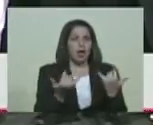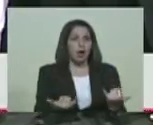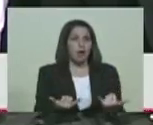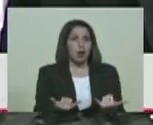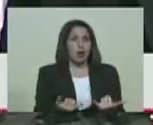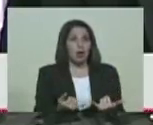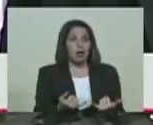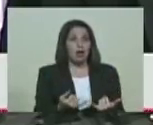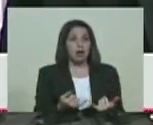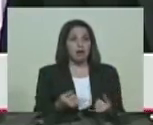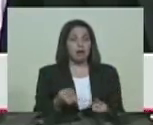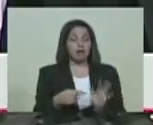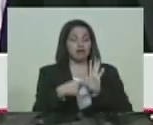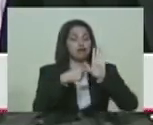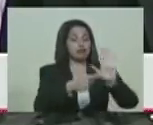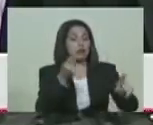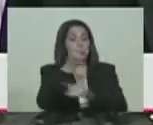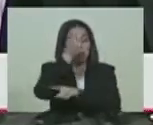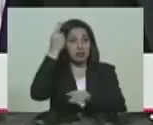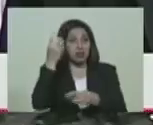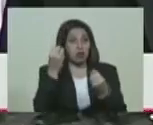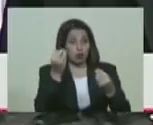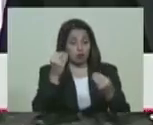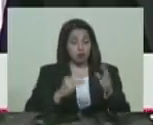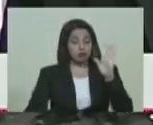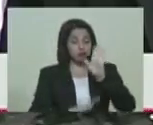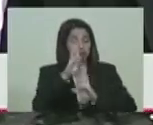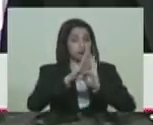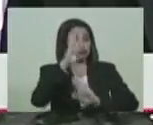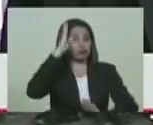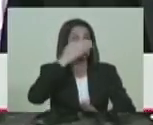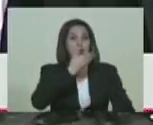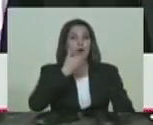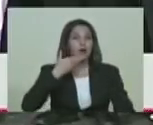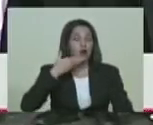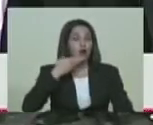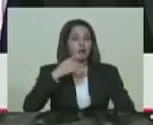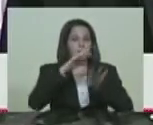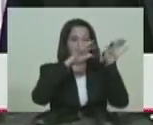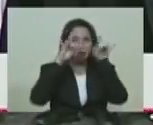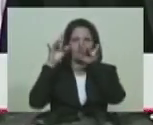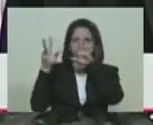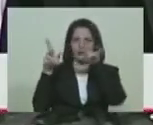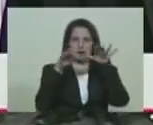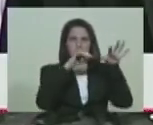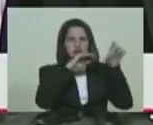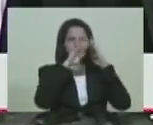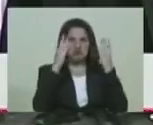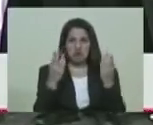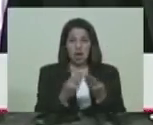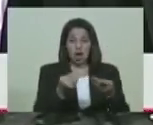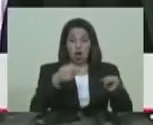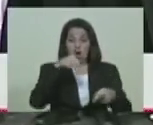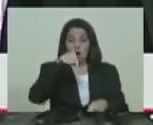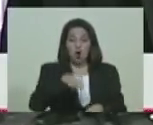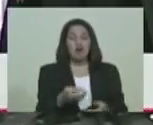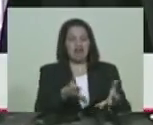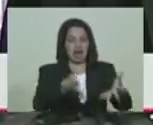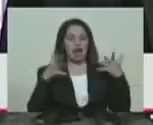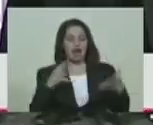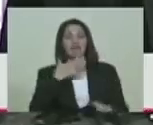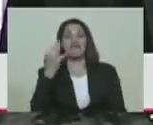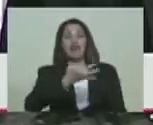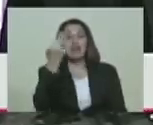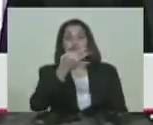dado el pueblo venezolano hoy, lo que hace es crecerse ante la manipulación mundial. Hoy ha ganado la verdad de